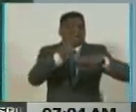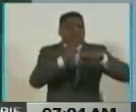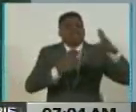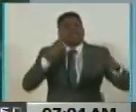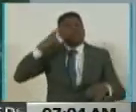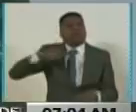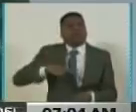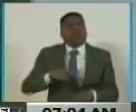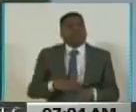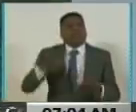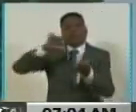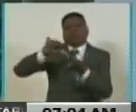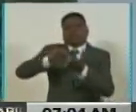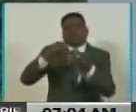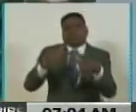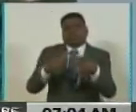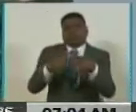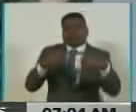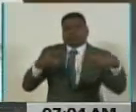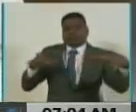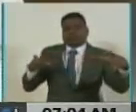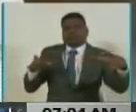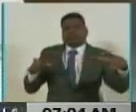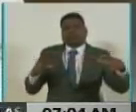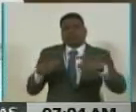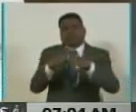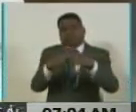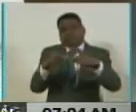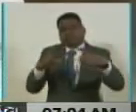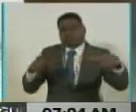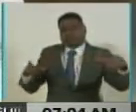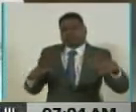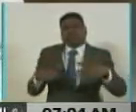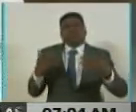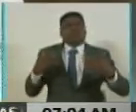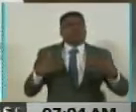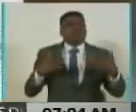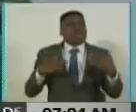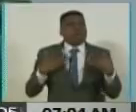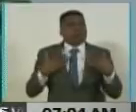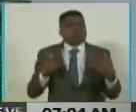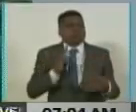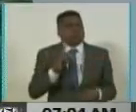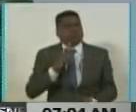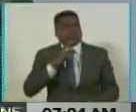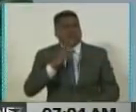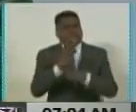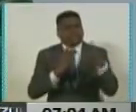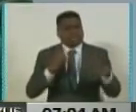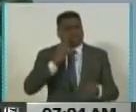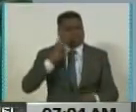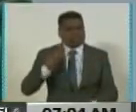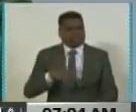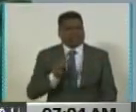que el centro está creciendo, porque ya no, como que no están muy, muy contentas con las dos medias verdades, es muy contento.